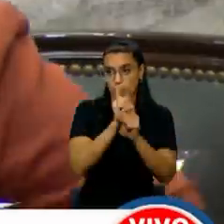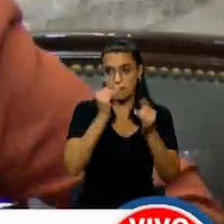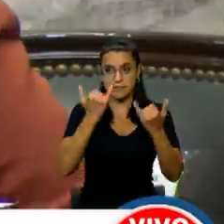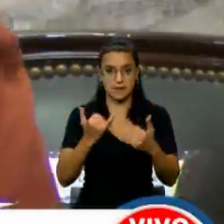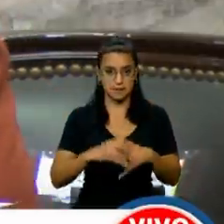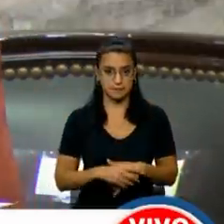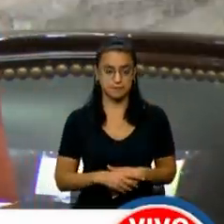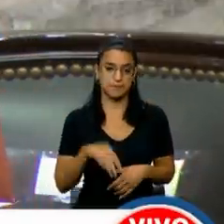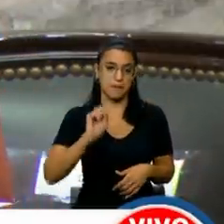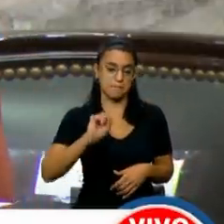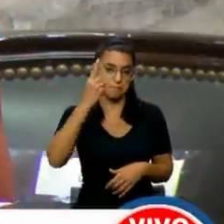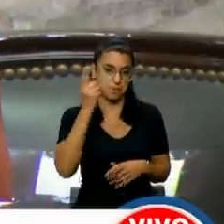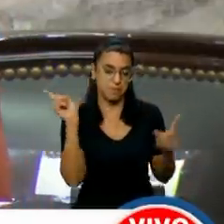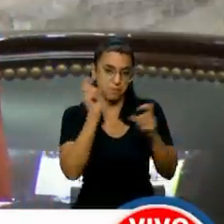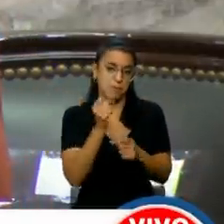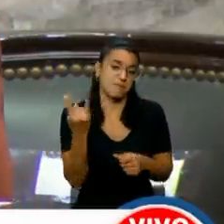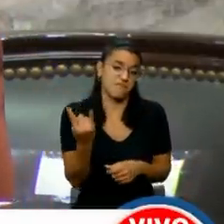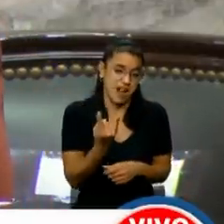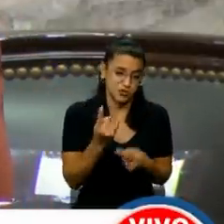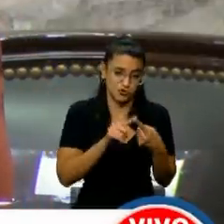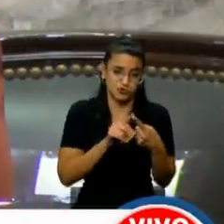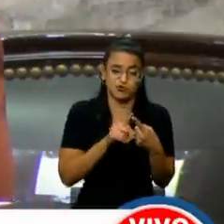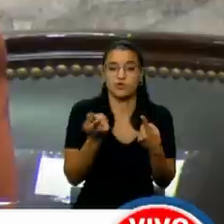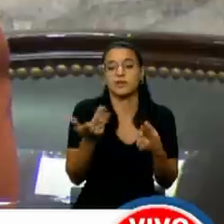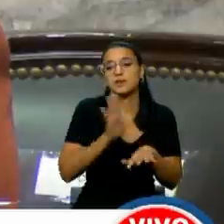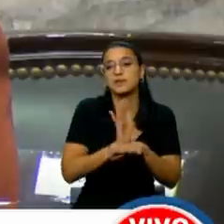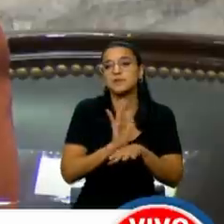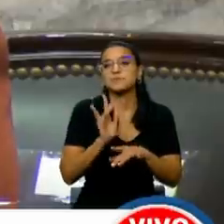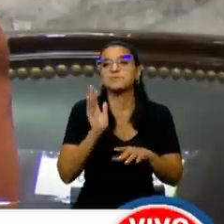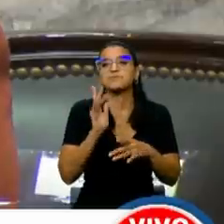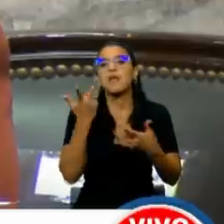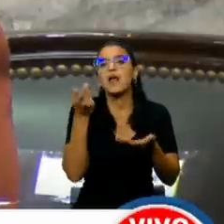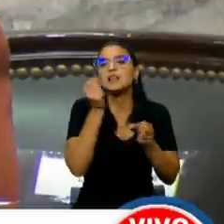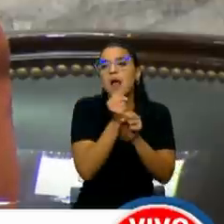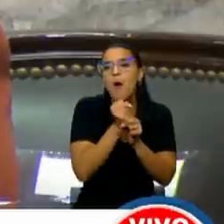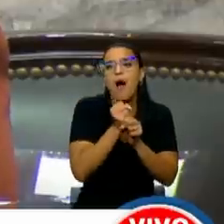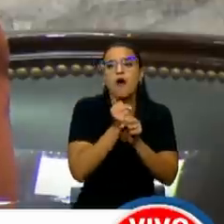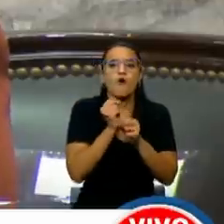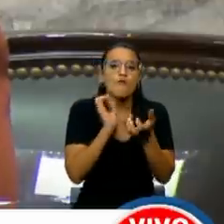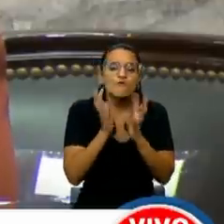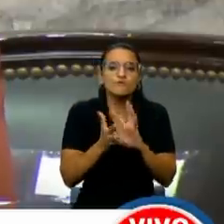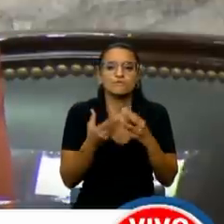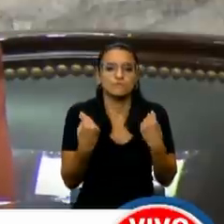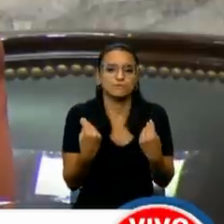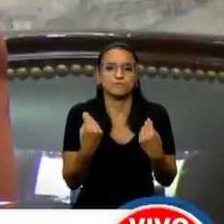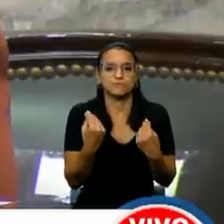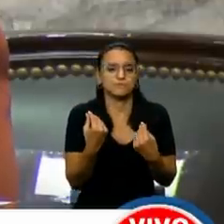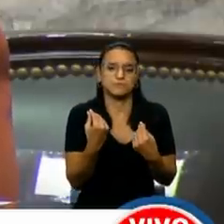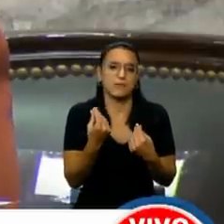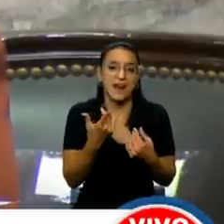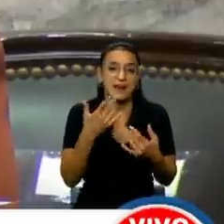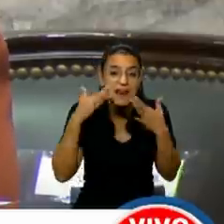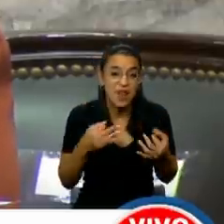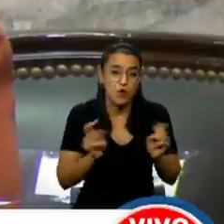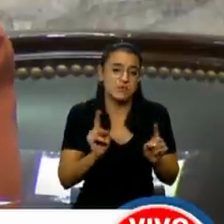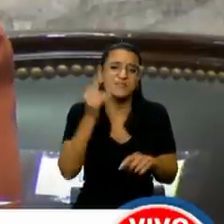el primero es que es falso se basa sobre hipótesis de trabajo que son mucho más que irreales